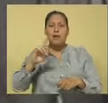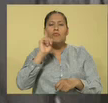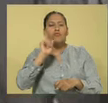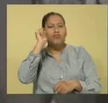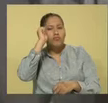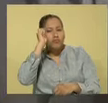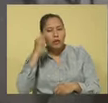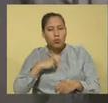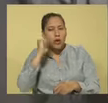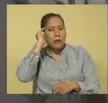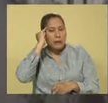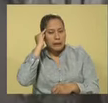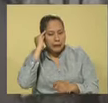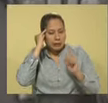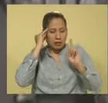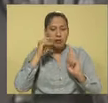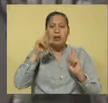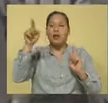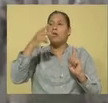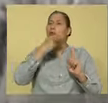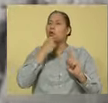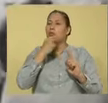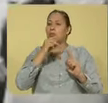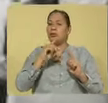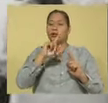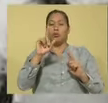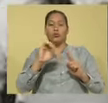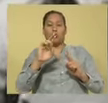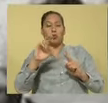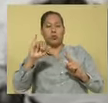una indita, y él era el zorrillo.